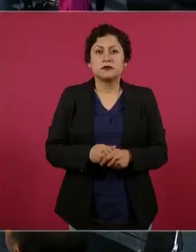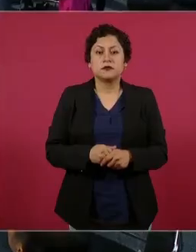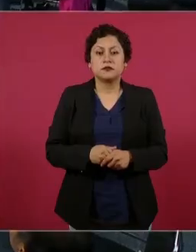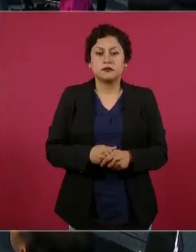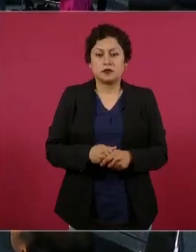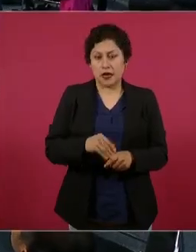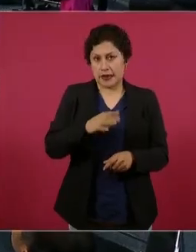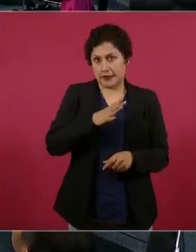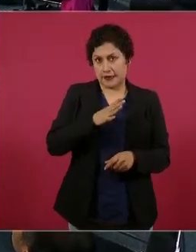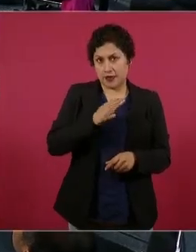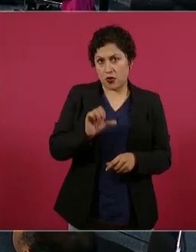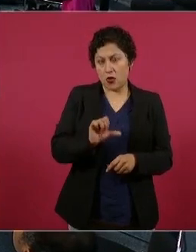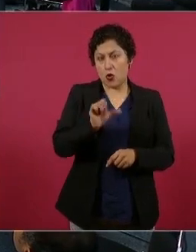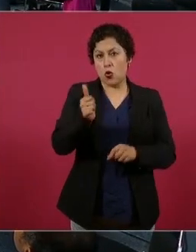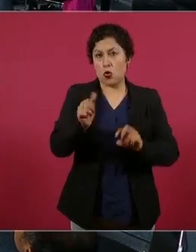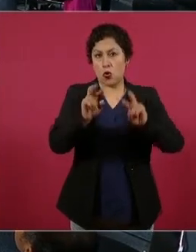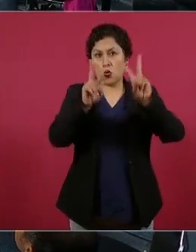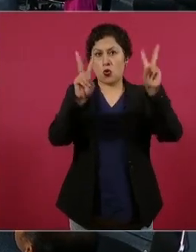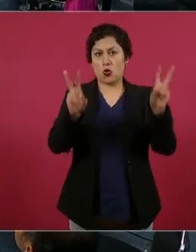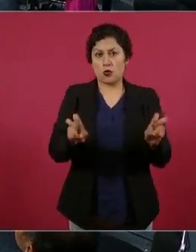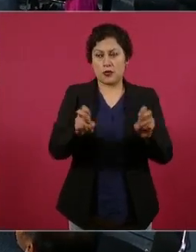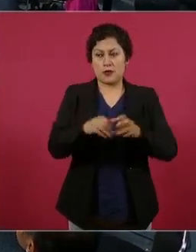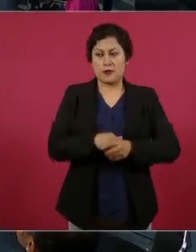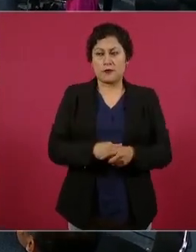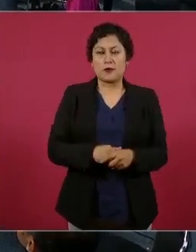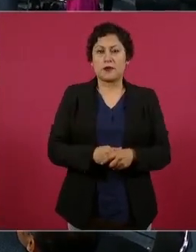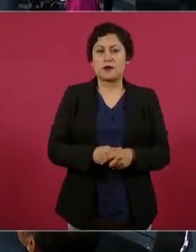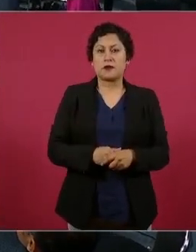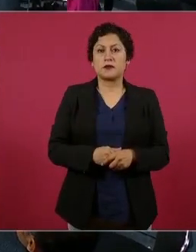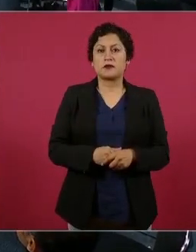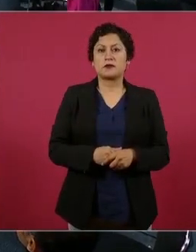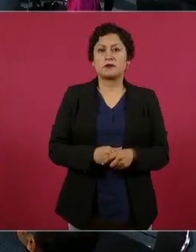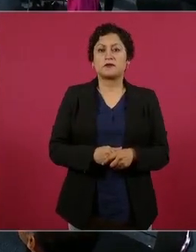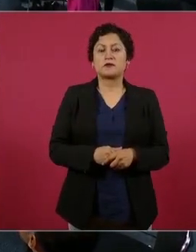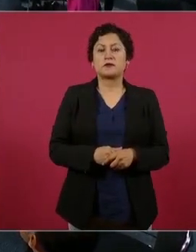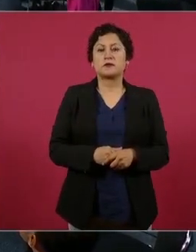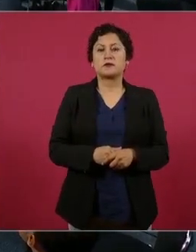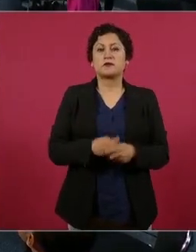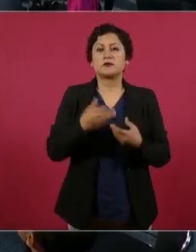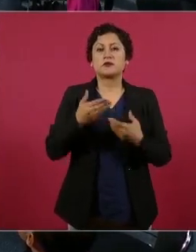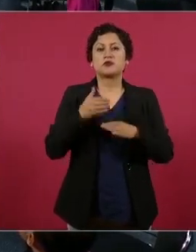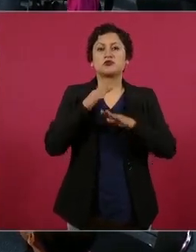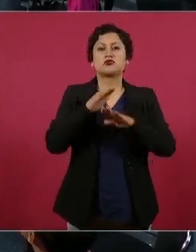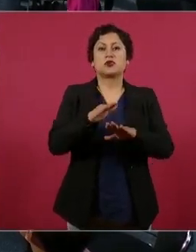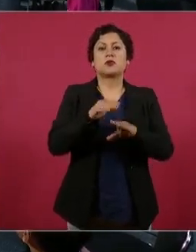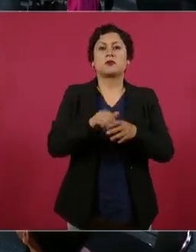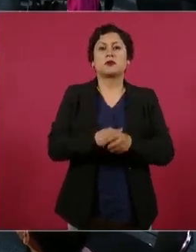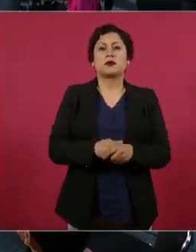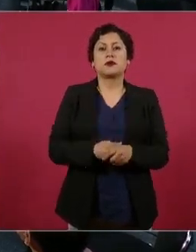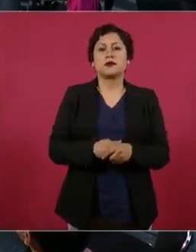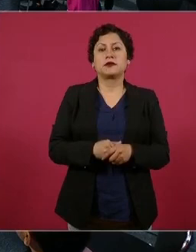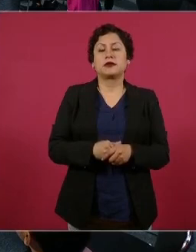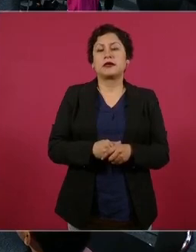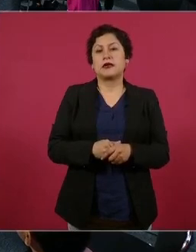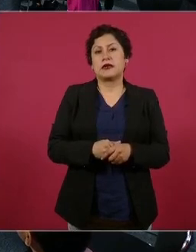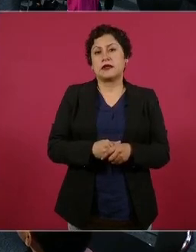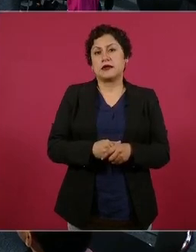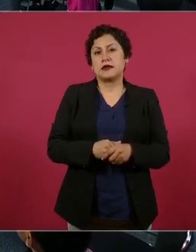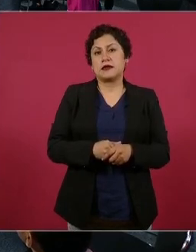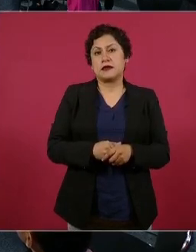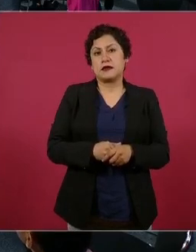Tengo otro asuntito ahí en la parte de el tema de del Seguro Social.